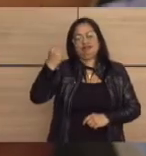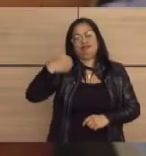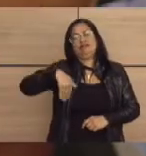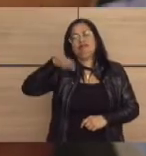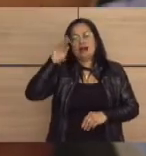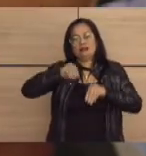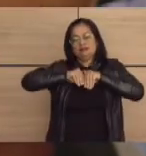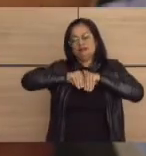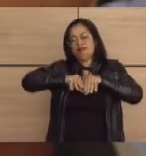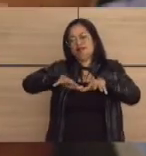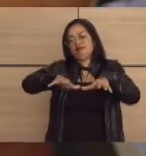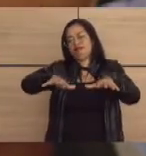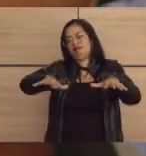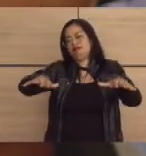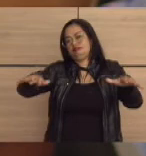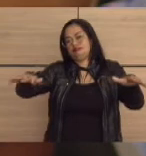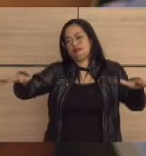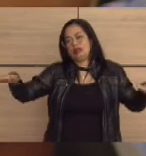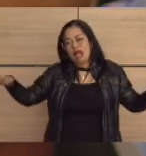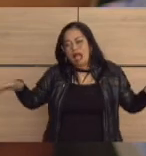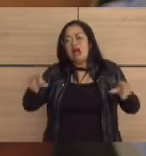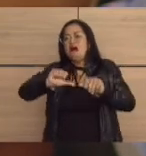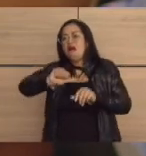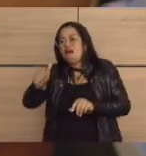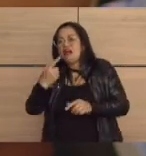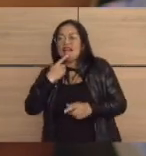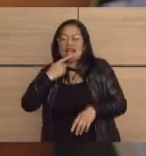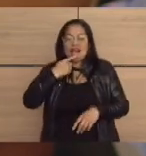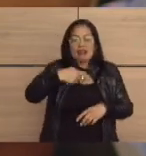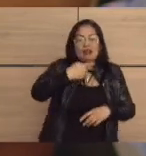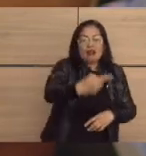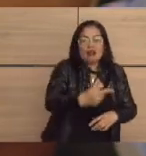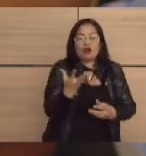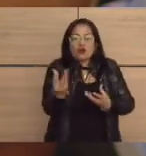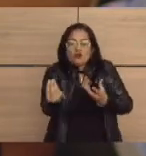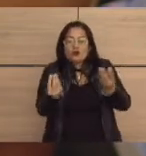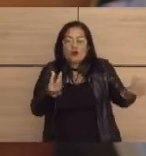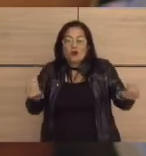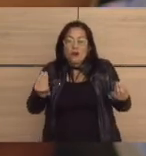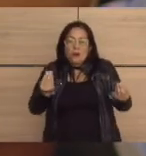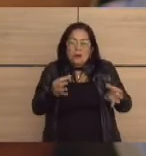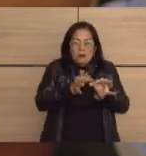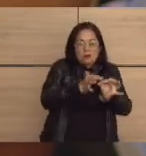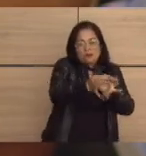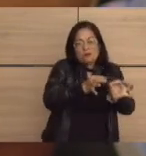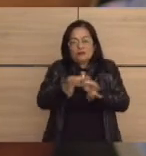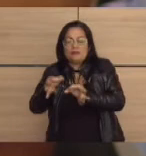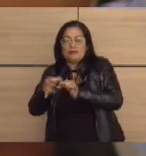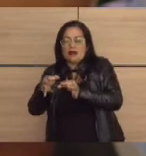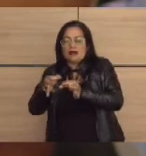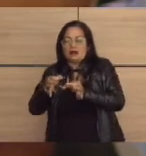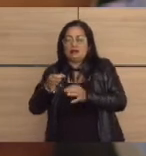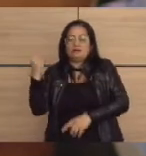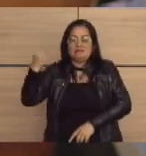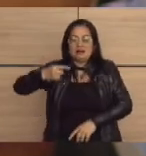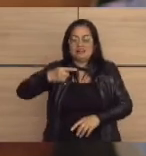poder sobre las lenguas particulares de los distintos pueblos. Se fue volviendo la herramienta de comunicación,